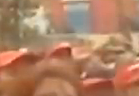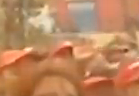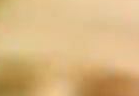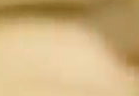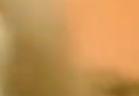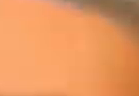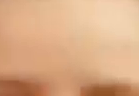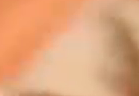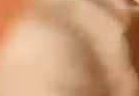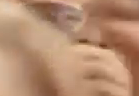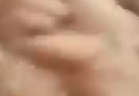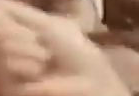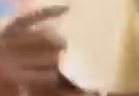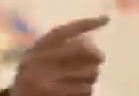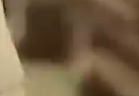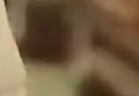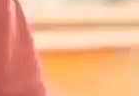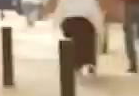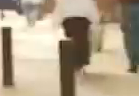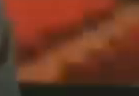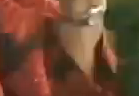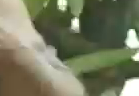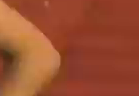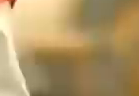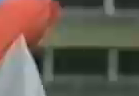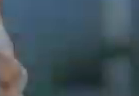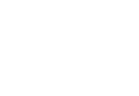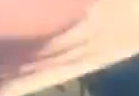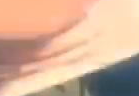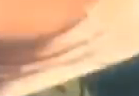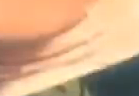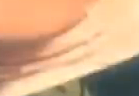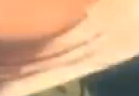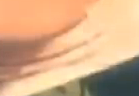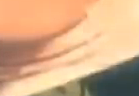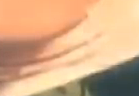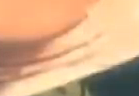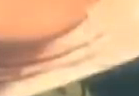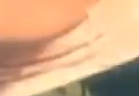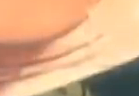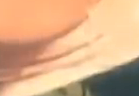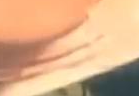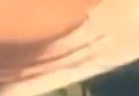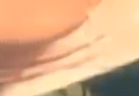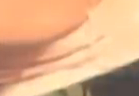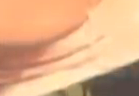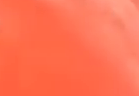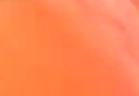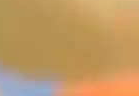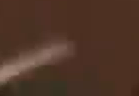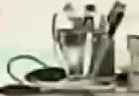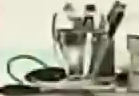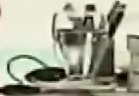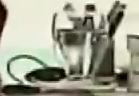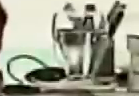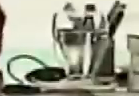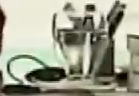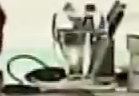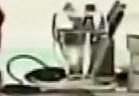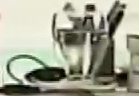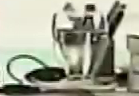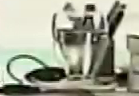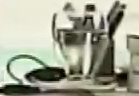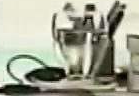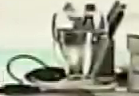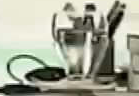es aquel que le proporciona a su pueblo la mayor suma de felicidad. Esa es nuestra bandera. Aquí